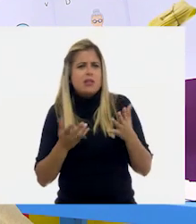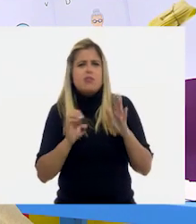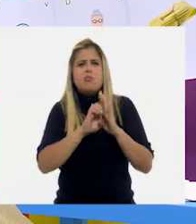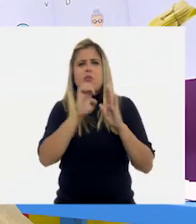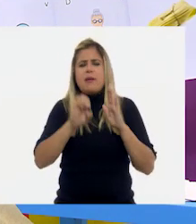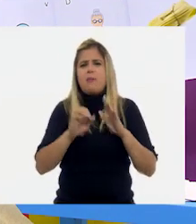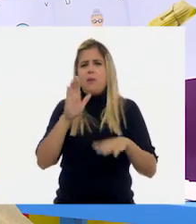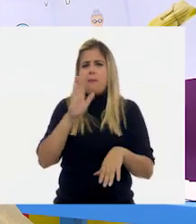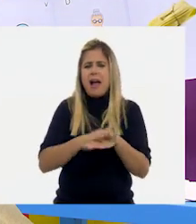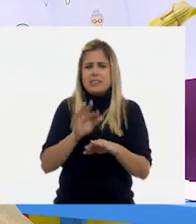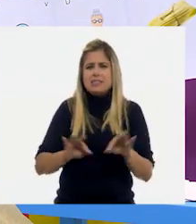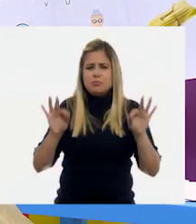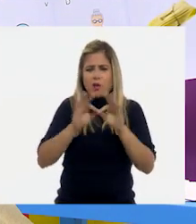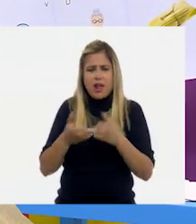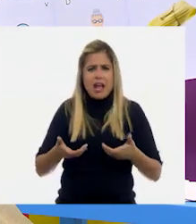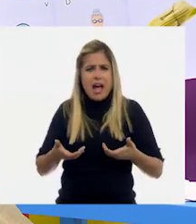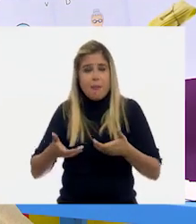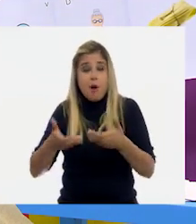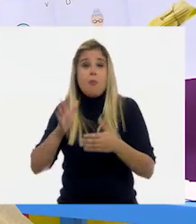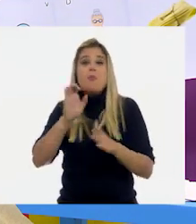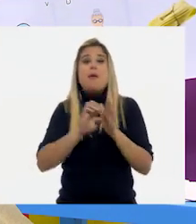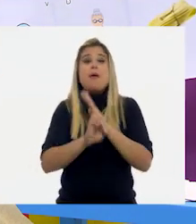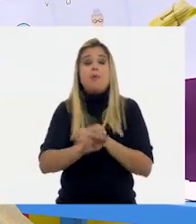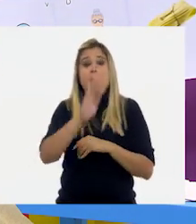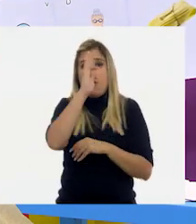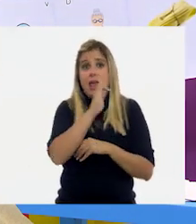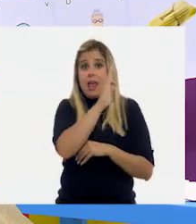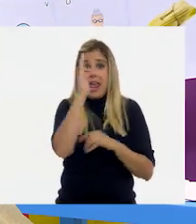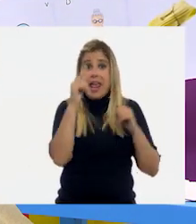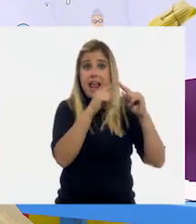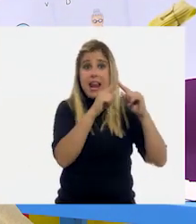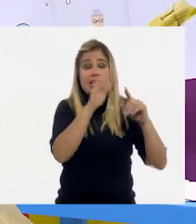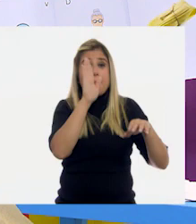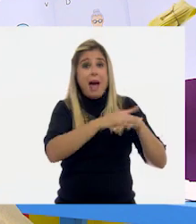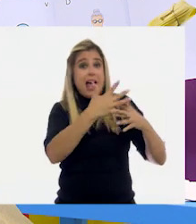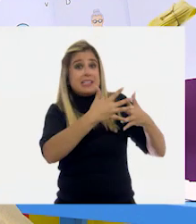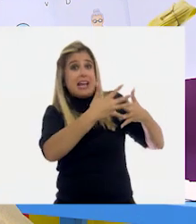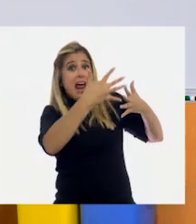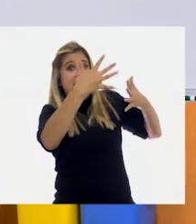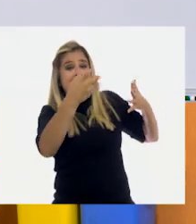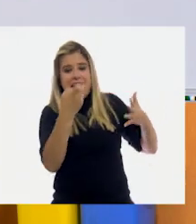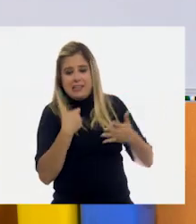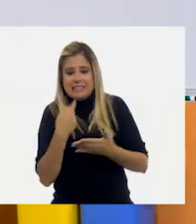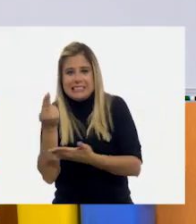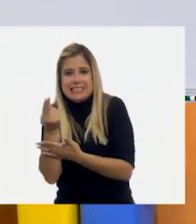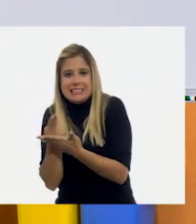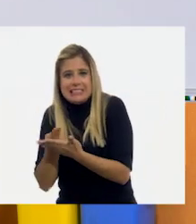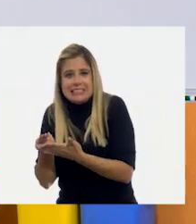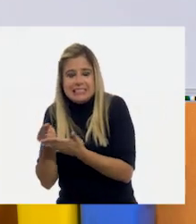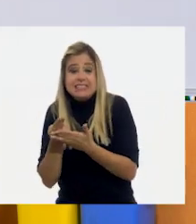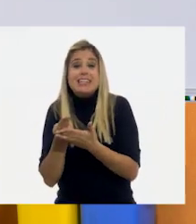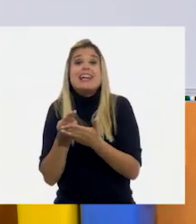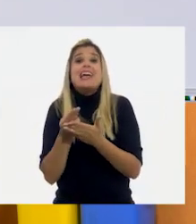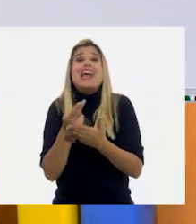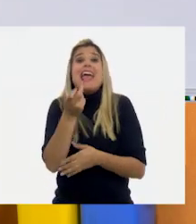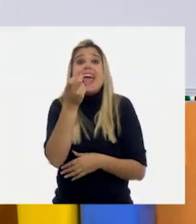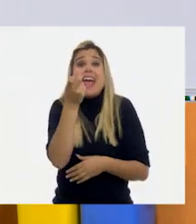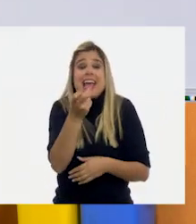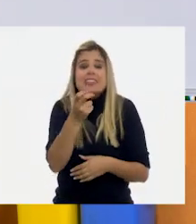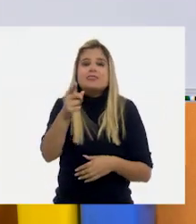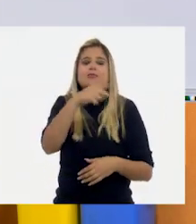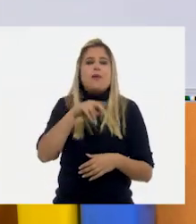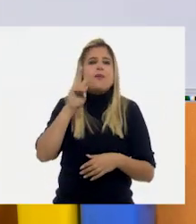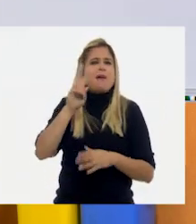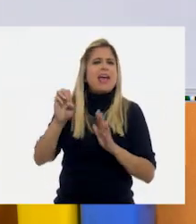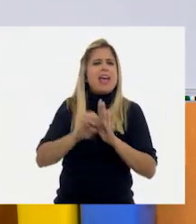lo más importante del camino. Por ejemplo, la iglesia en el pueblo de mi abuelita, que era lo más grande que tenía. Así es, Pepe. Y para ello vamos a ver